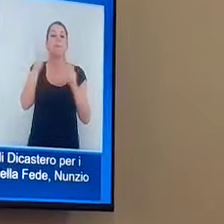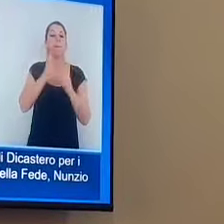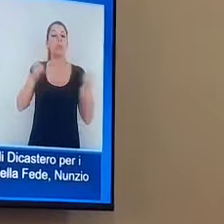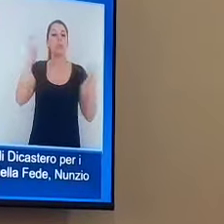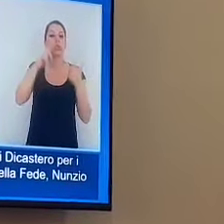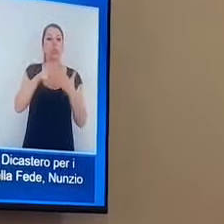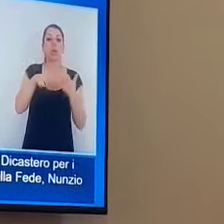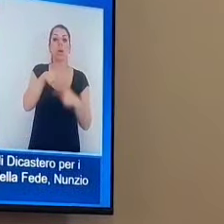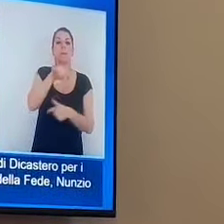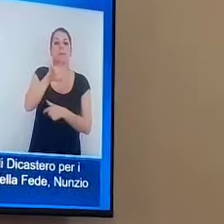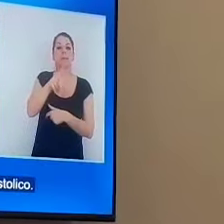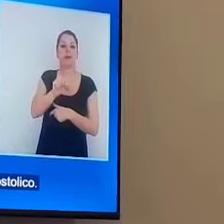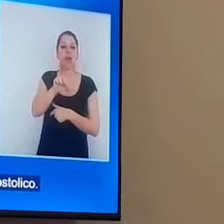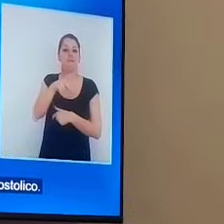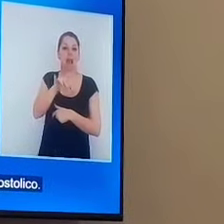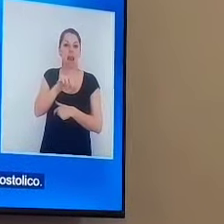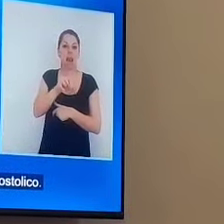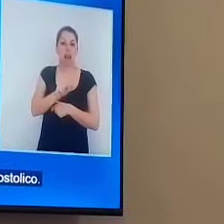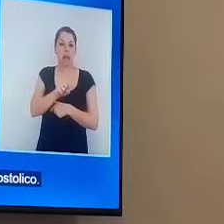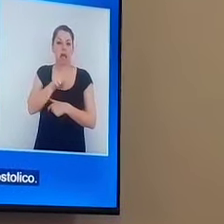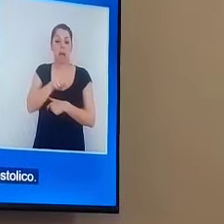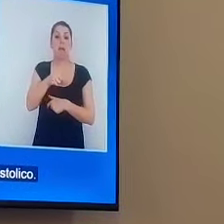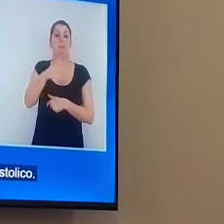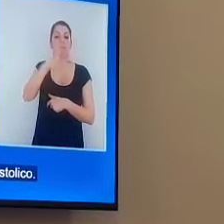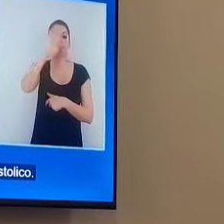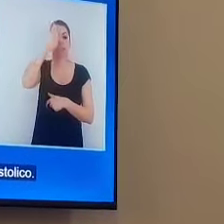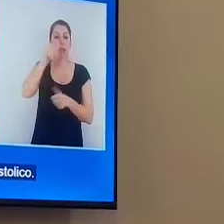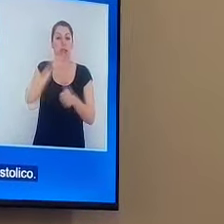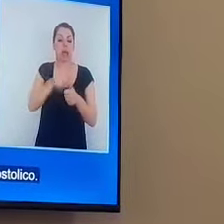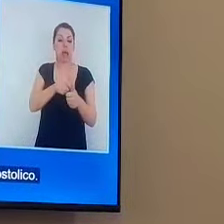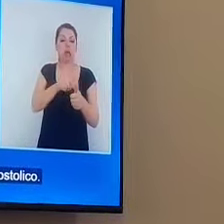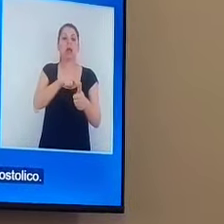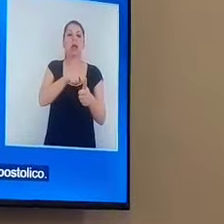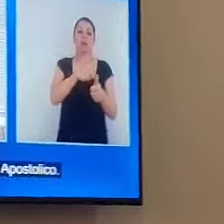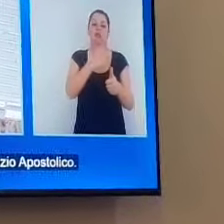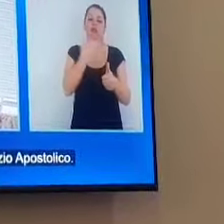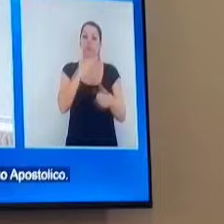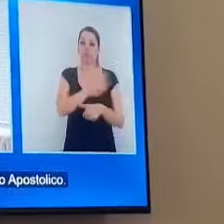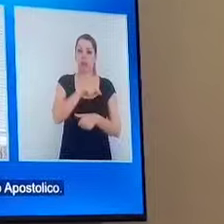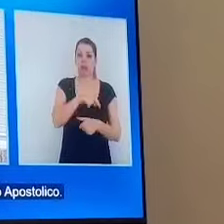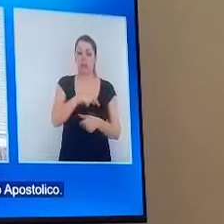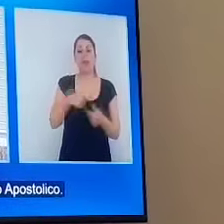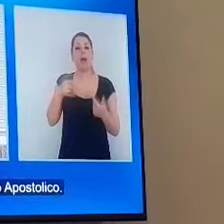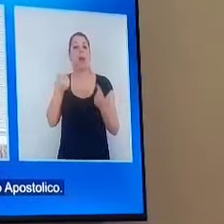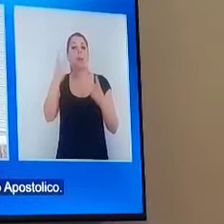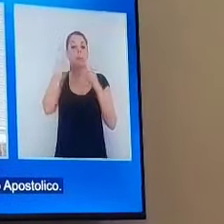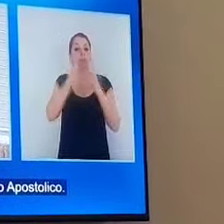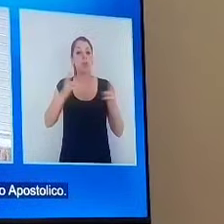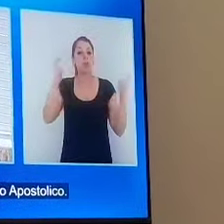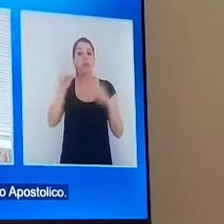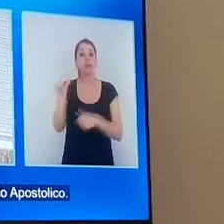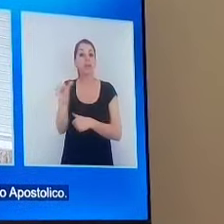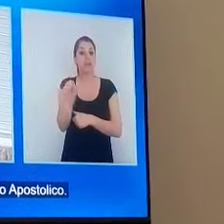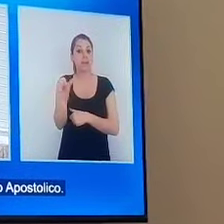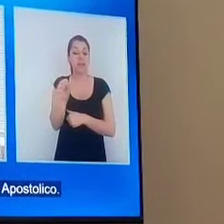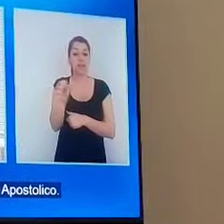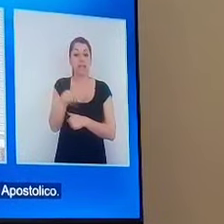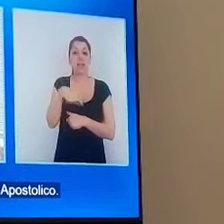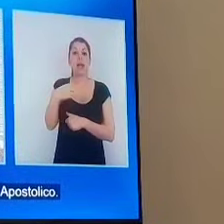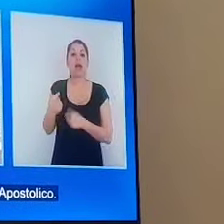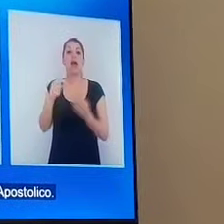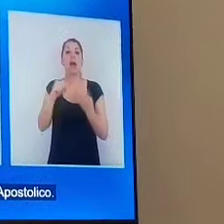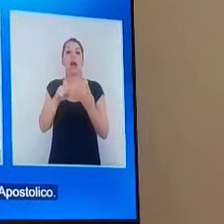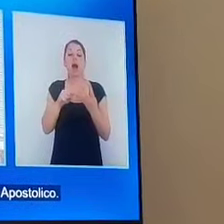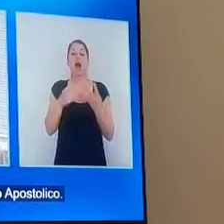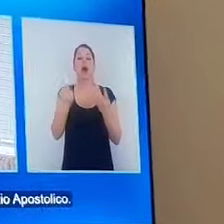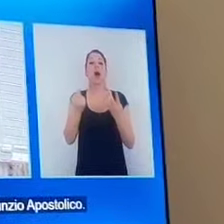Patear Calatino de Jerusalén, Monseñor Stephen Brieslin, Archivéscovo de Città del